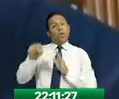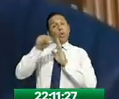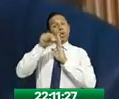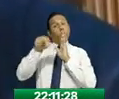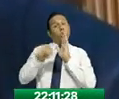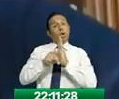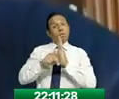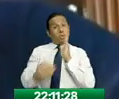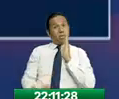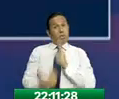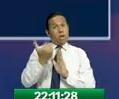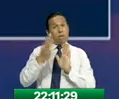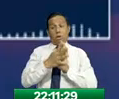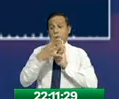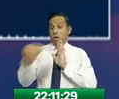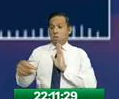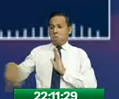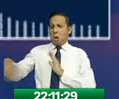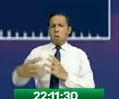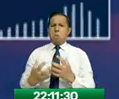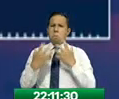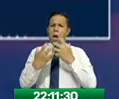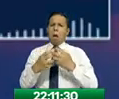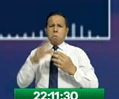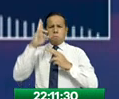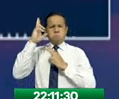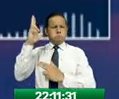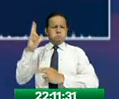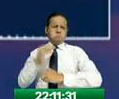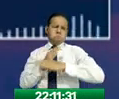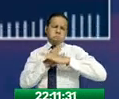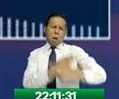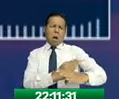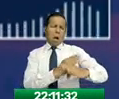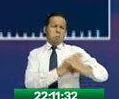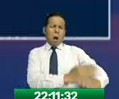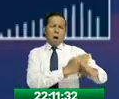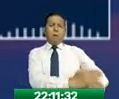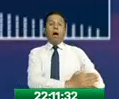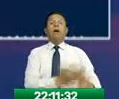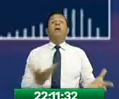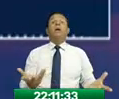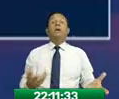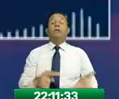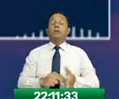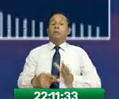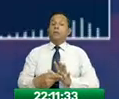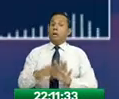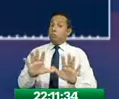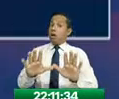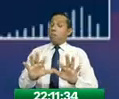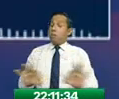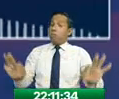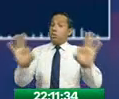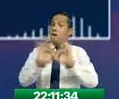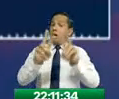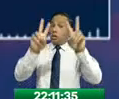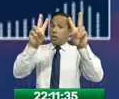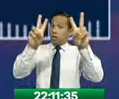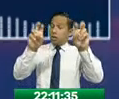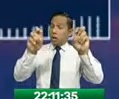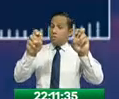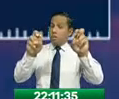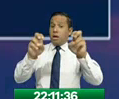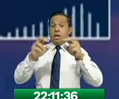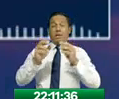de fuerza excesiva. Tenemos que regirnos a los instrumentos internacionales de derechos humanos, de la